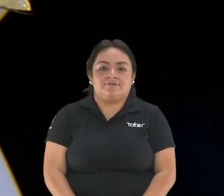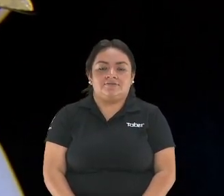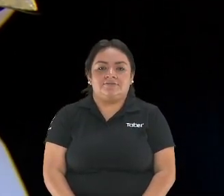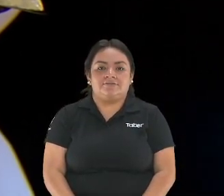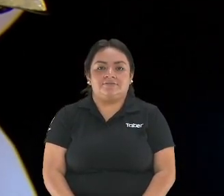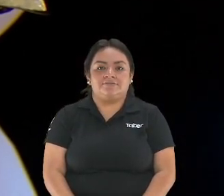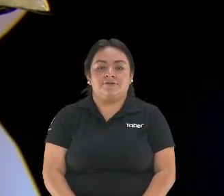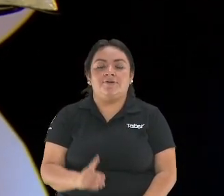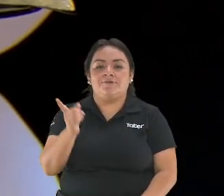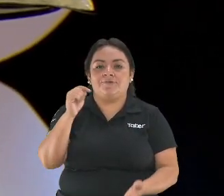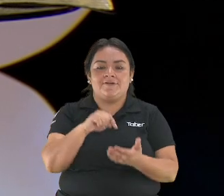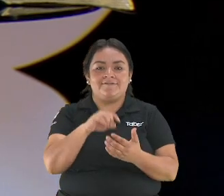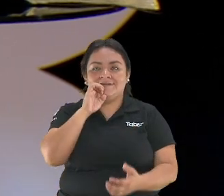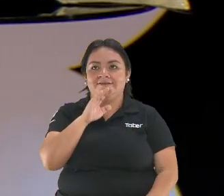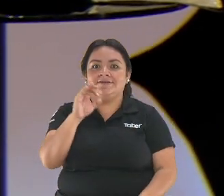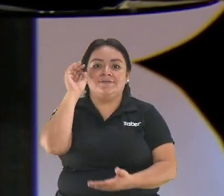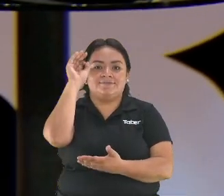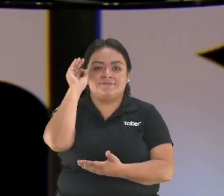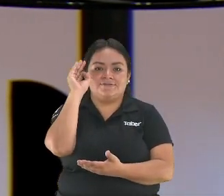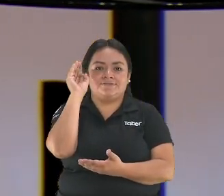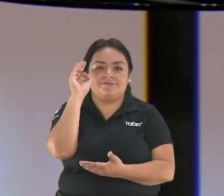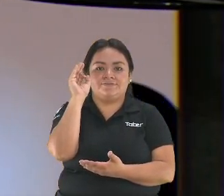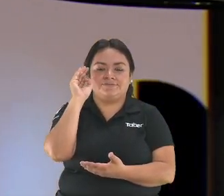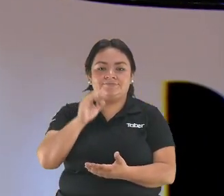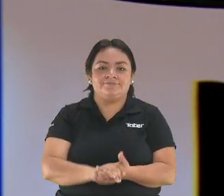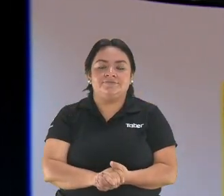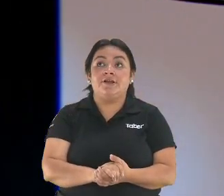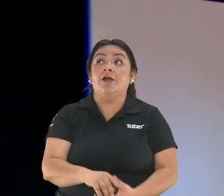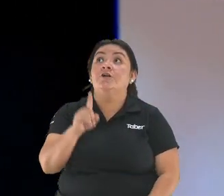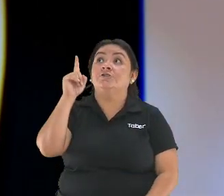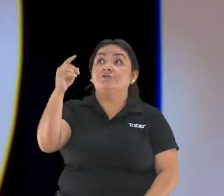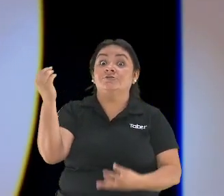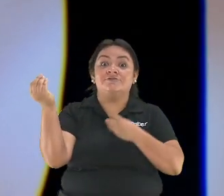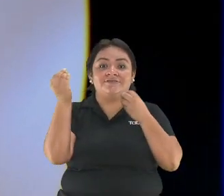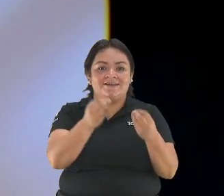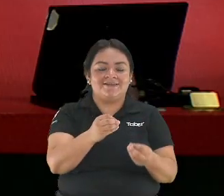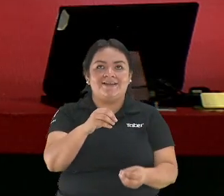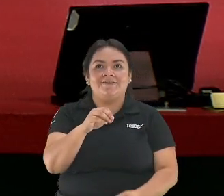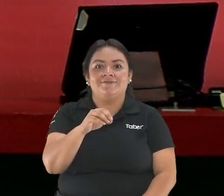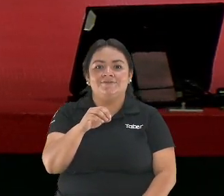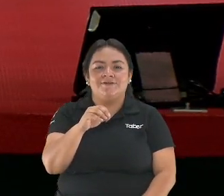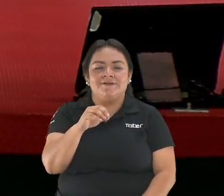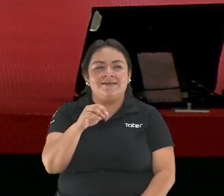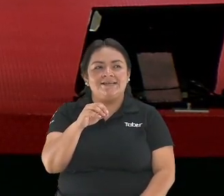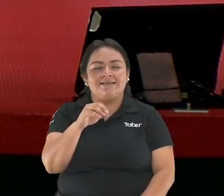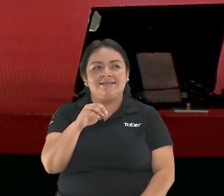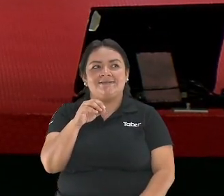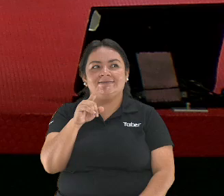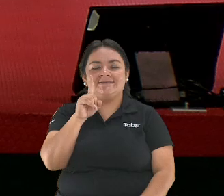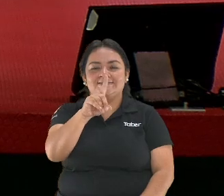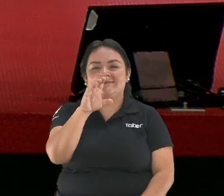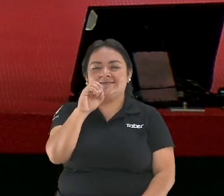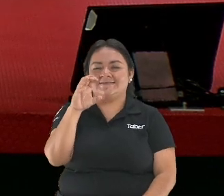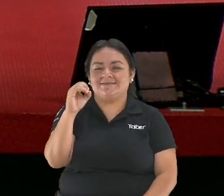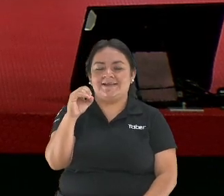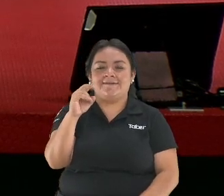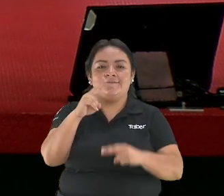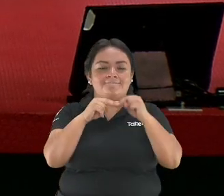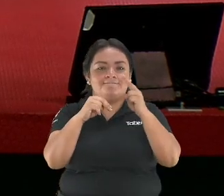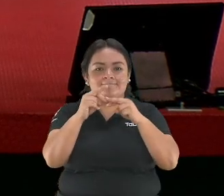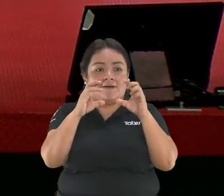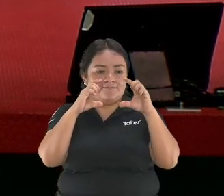una vez le dijeron a un pastor dios te ha dado 100 ladrillos para que hagas una pared